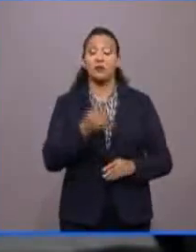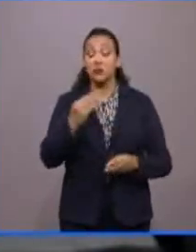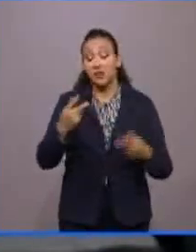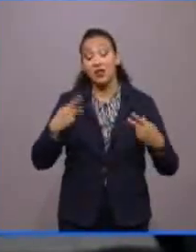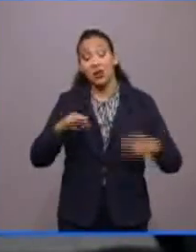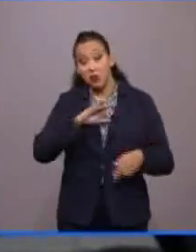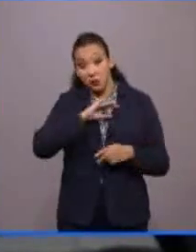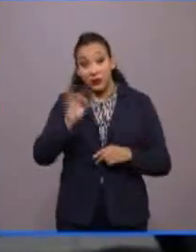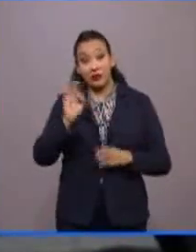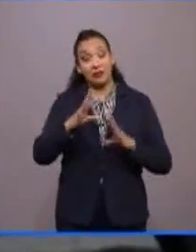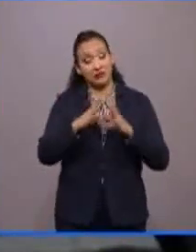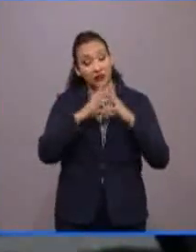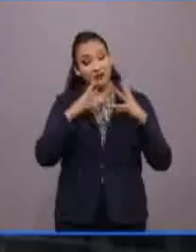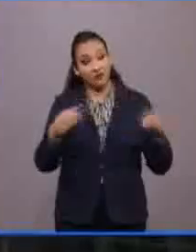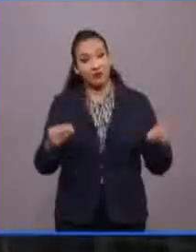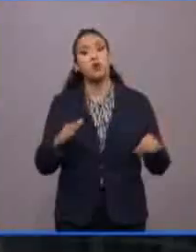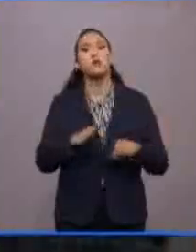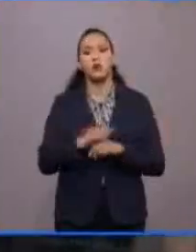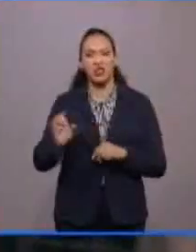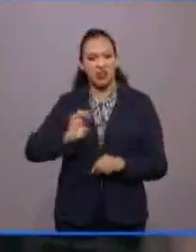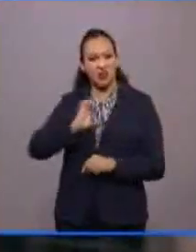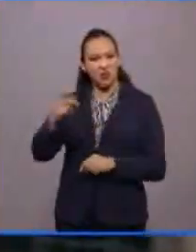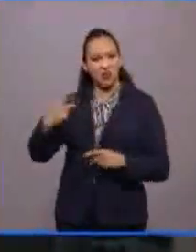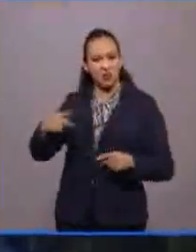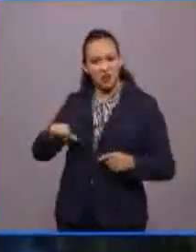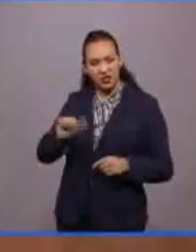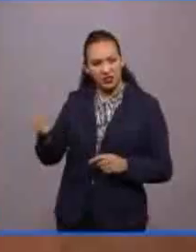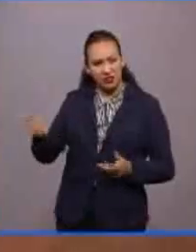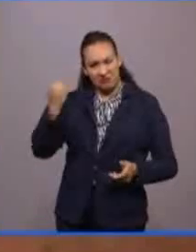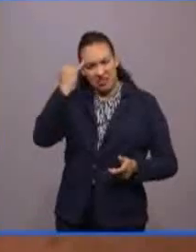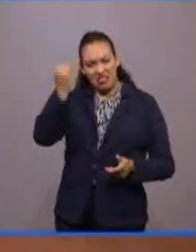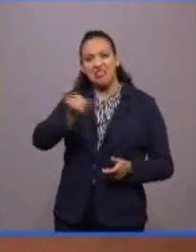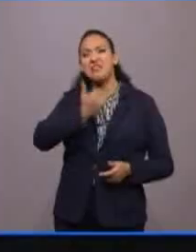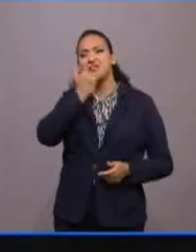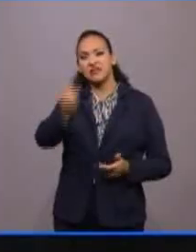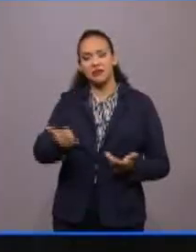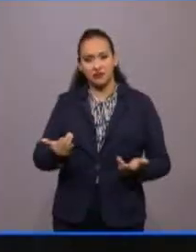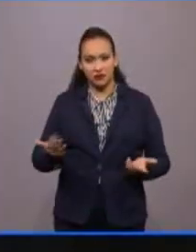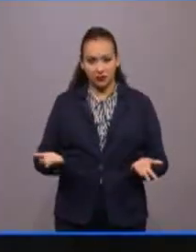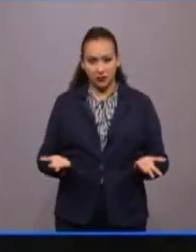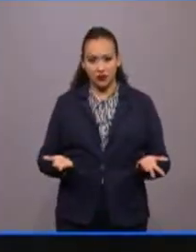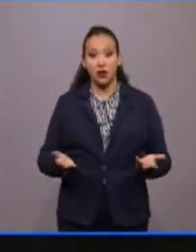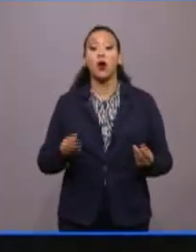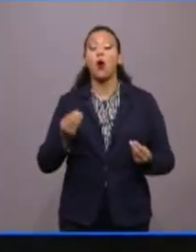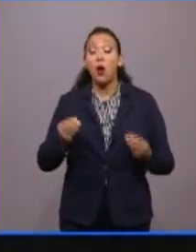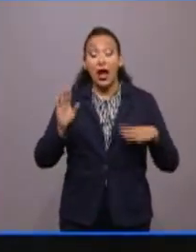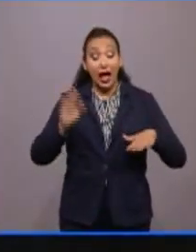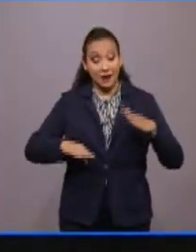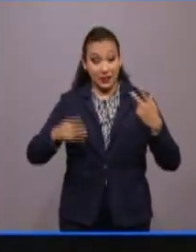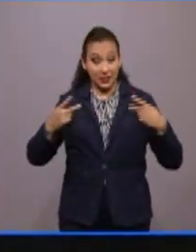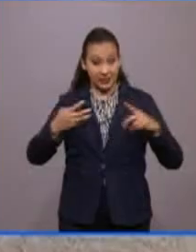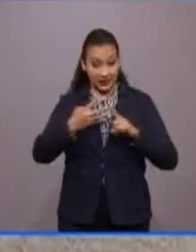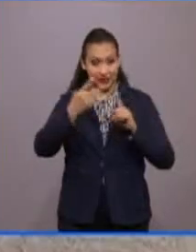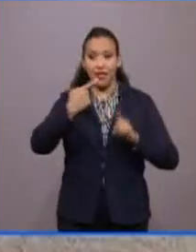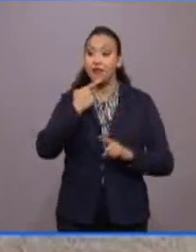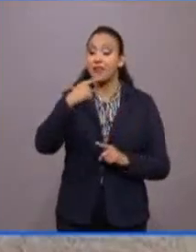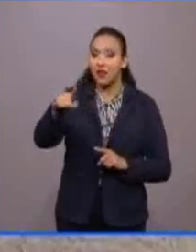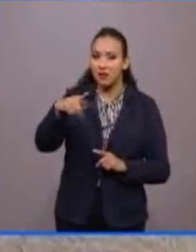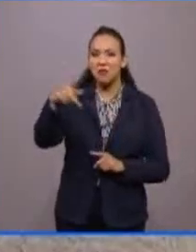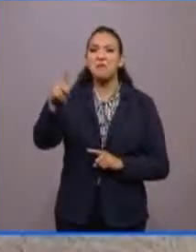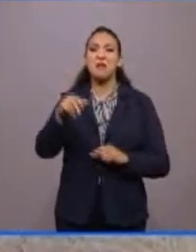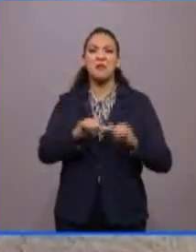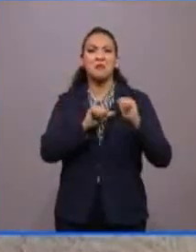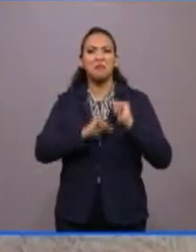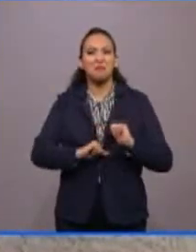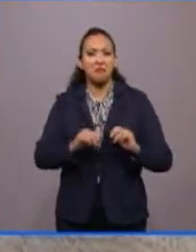por prejuicios o crímenes de odio, así como obstaculización y minimización de las denuncias por parte de las autoridades, lo